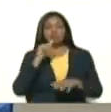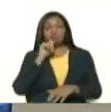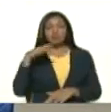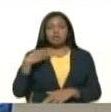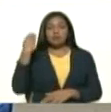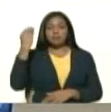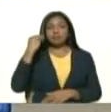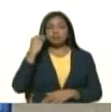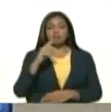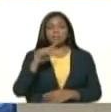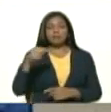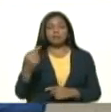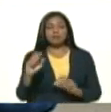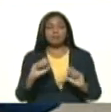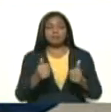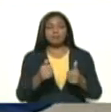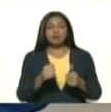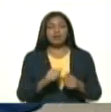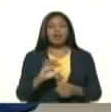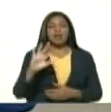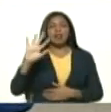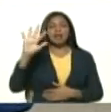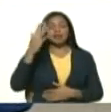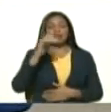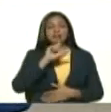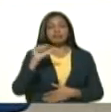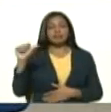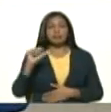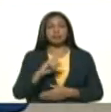esto? Mañana iniciamos la quinta semana